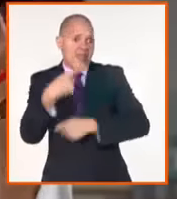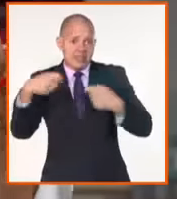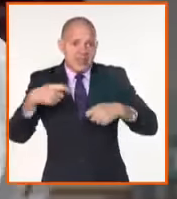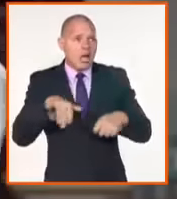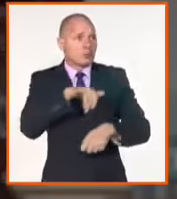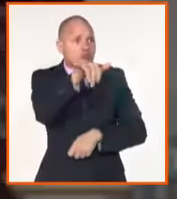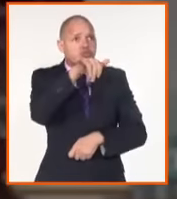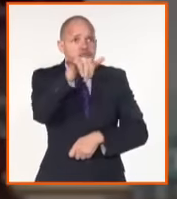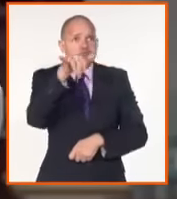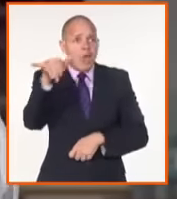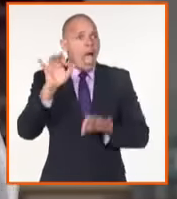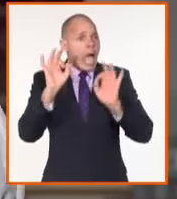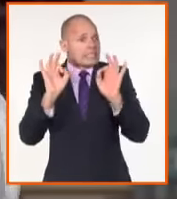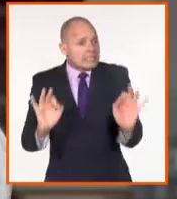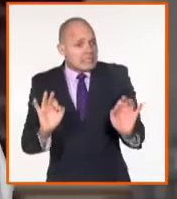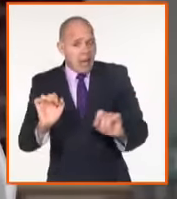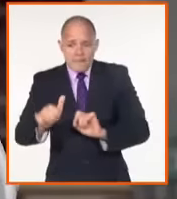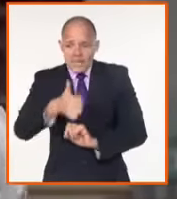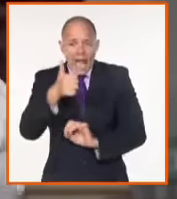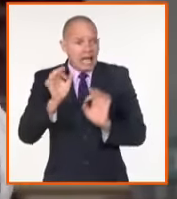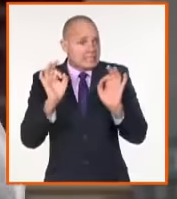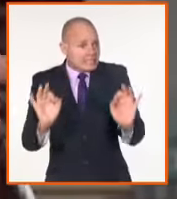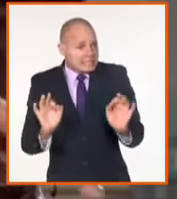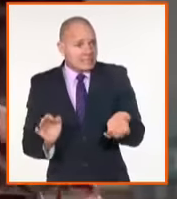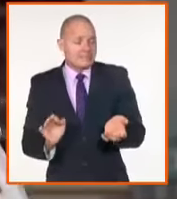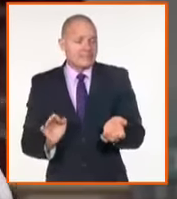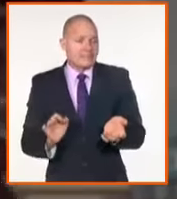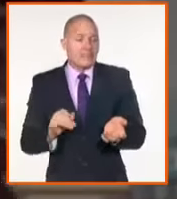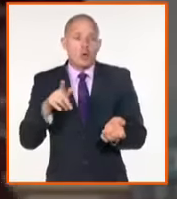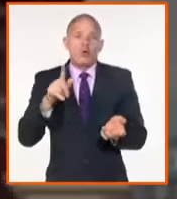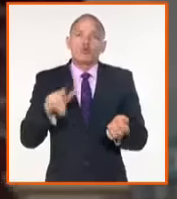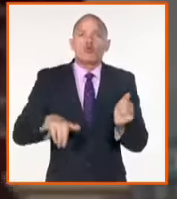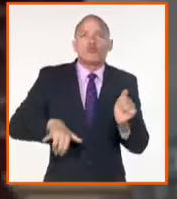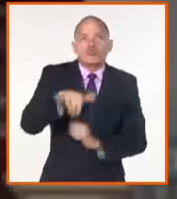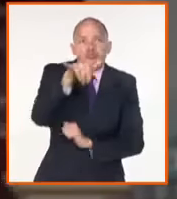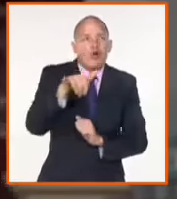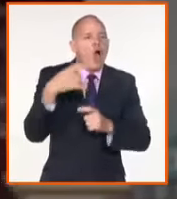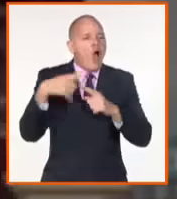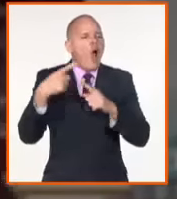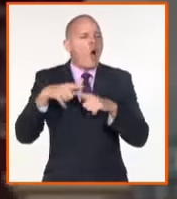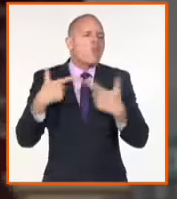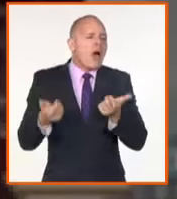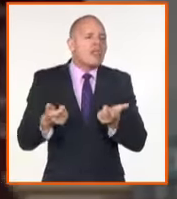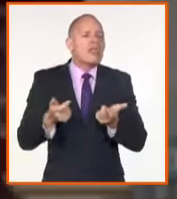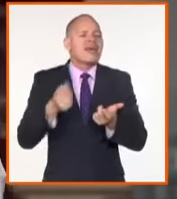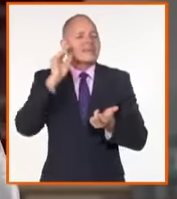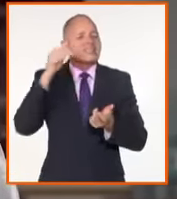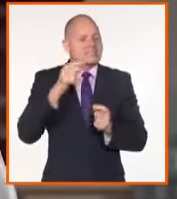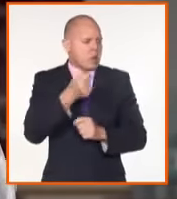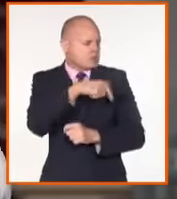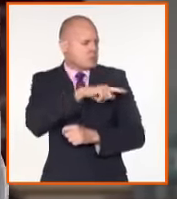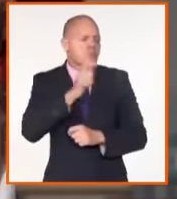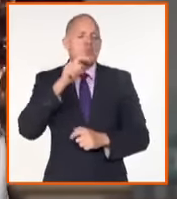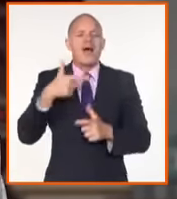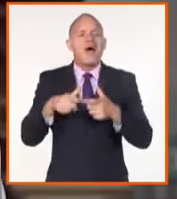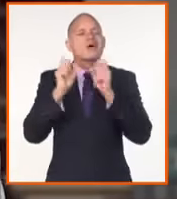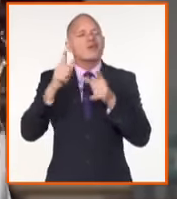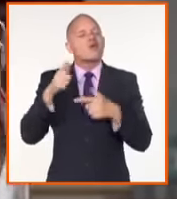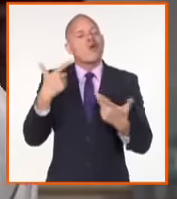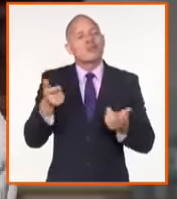o a una reunión tan crucial e importante como la de los BRIC en Sudáfrica, se especula